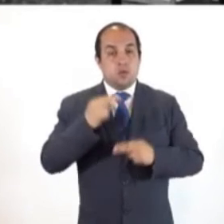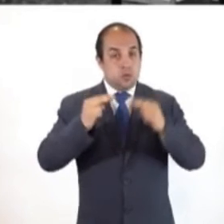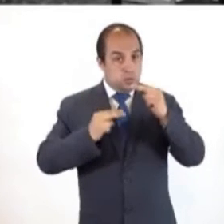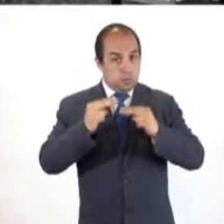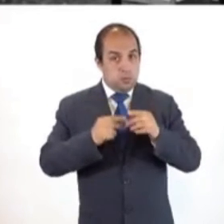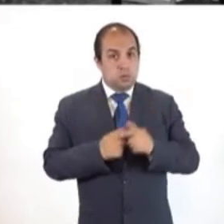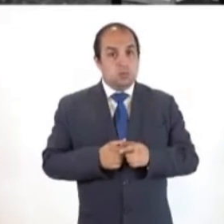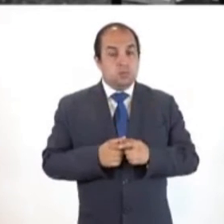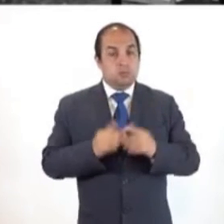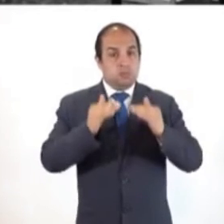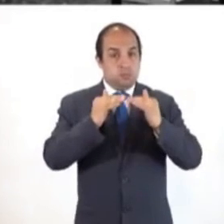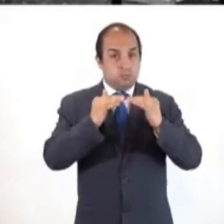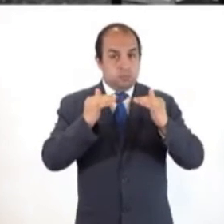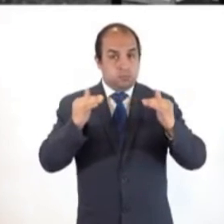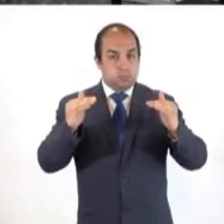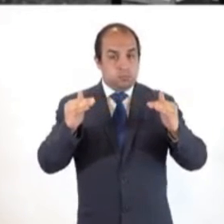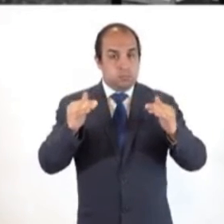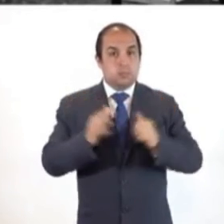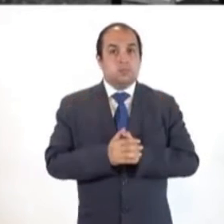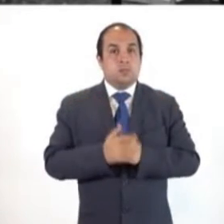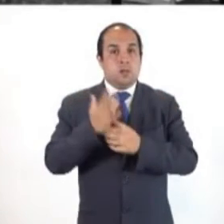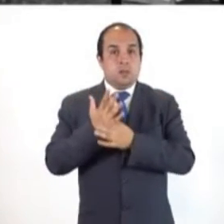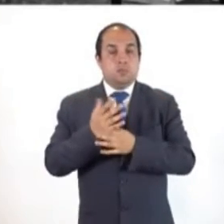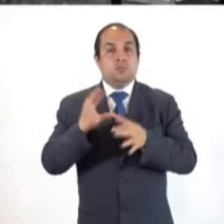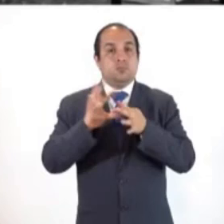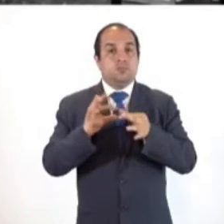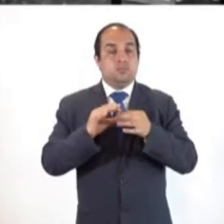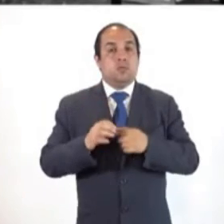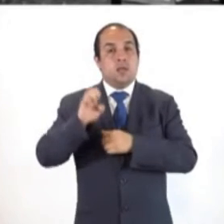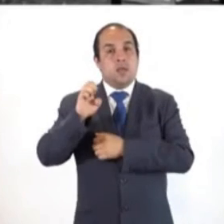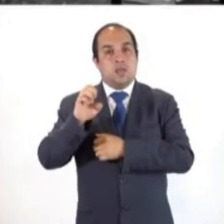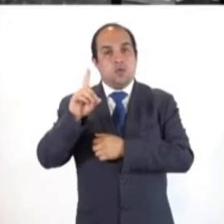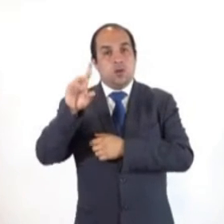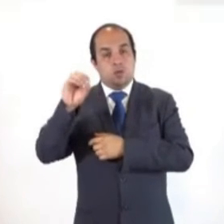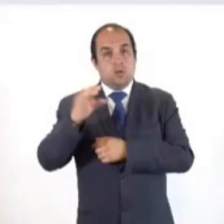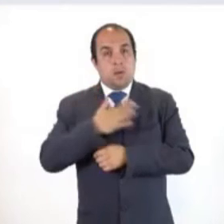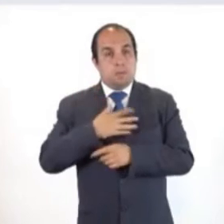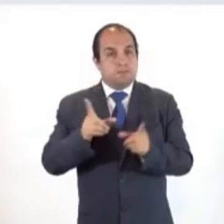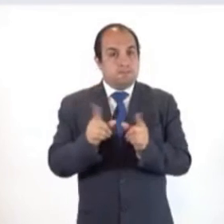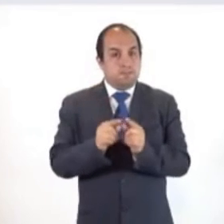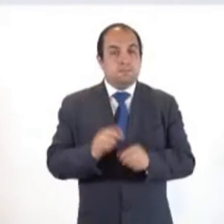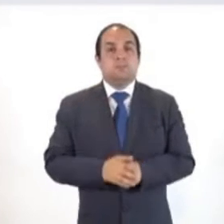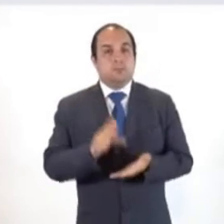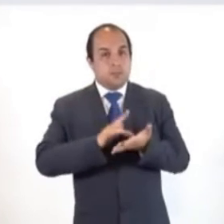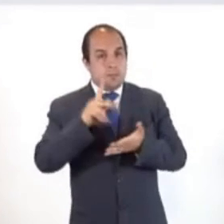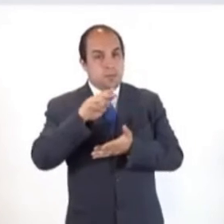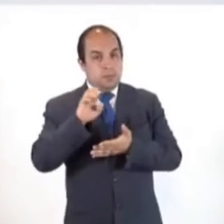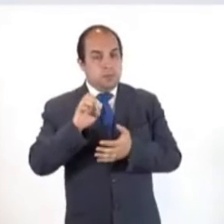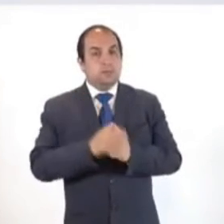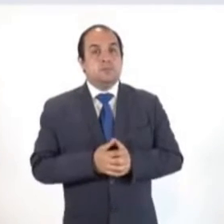mantengan como en la tendencia que nos detalló Eduardo, y sería todo de mi parte. Gracias,